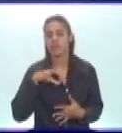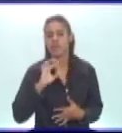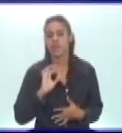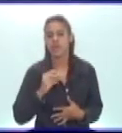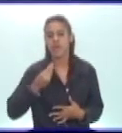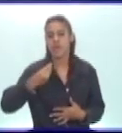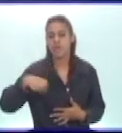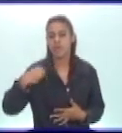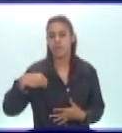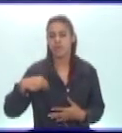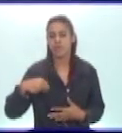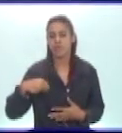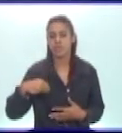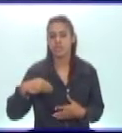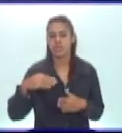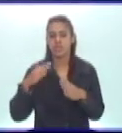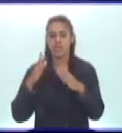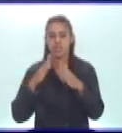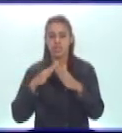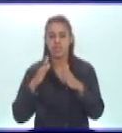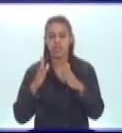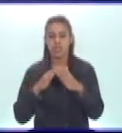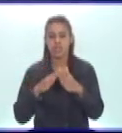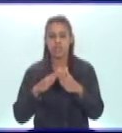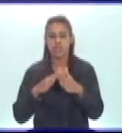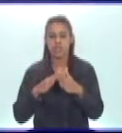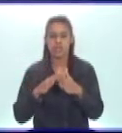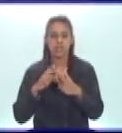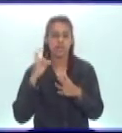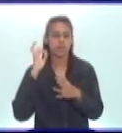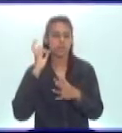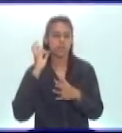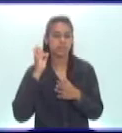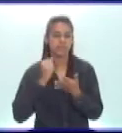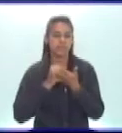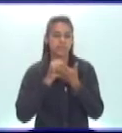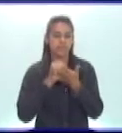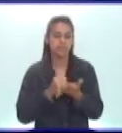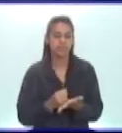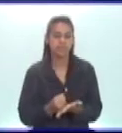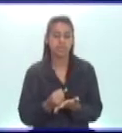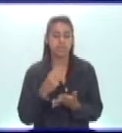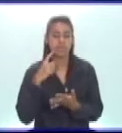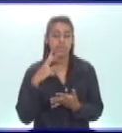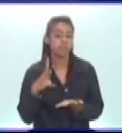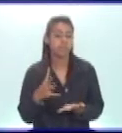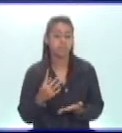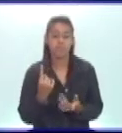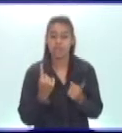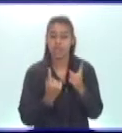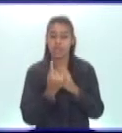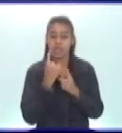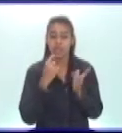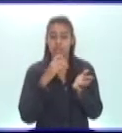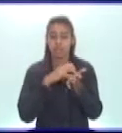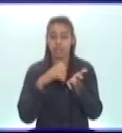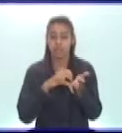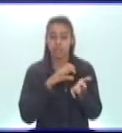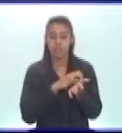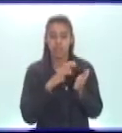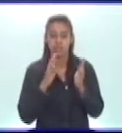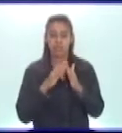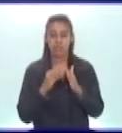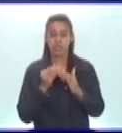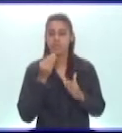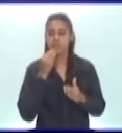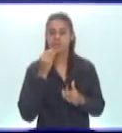aprovechar los espacios de la casa para la estimulación sensorial. Debemos tener en cuenta que en cualquier espacio de la casa puede